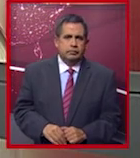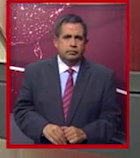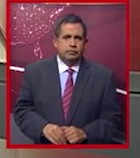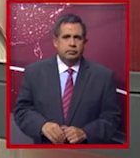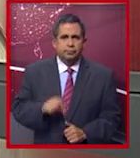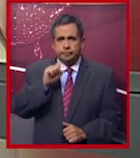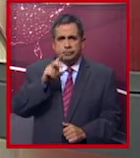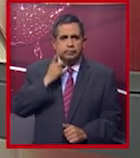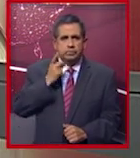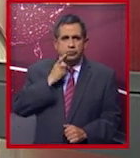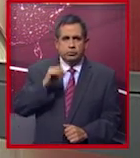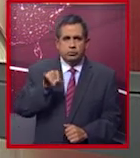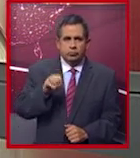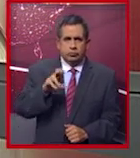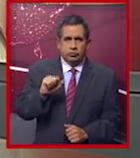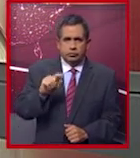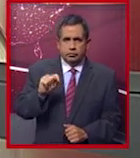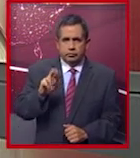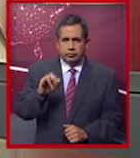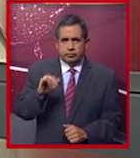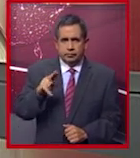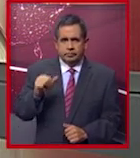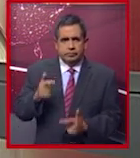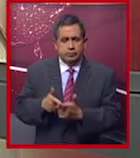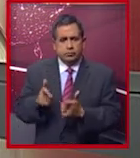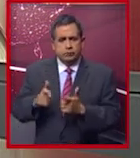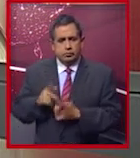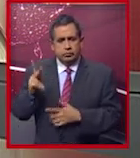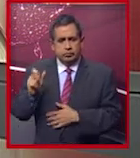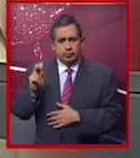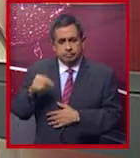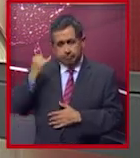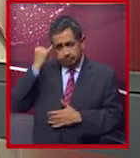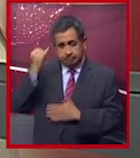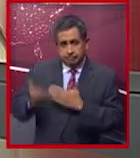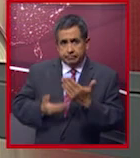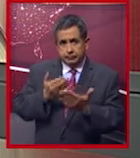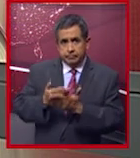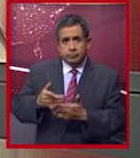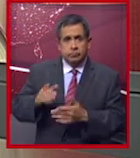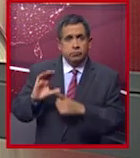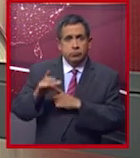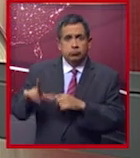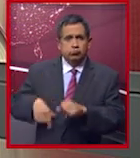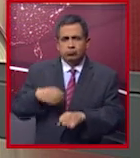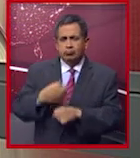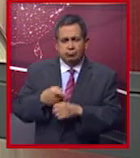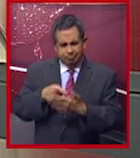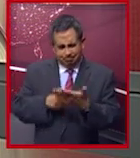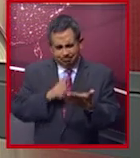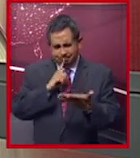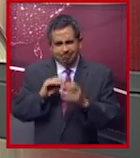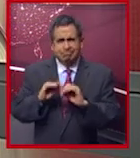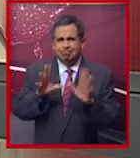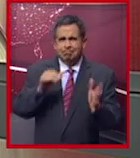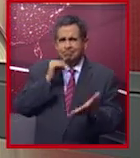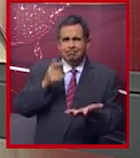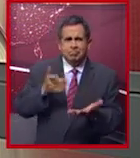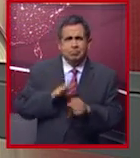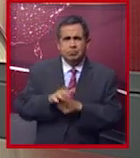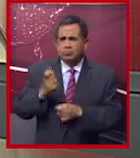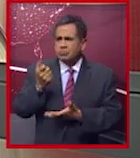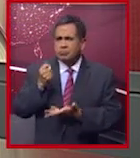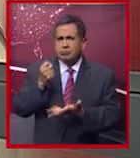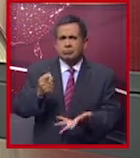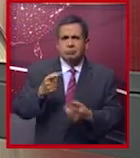Para el diputado Jorge Triana Tena, del Grupo Parlamentario del PAN, la propuesta de la Comisión de Gobernación no emite criterios claros sobre la asignación